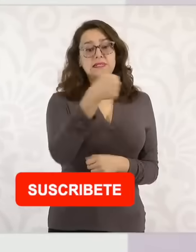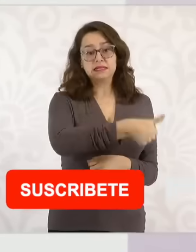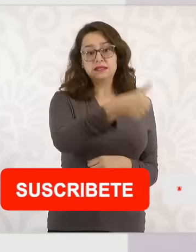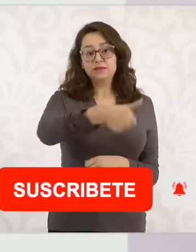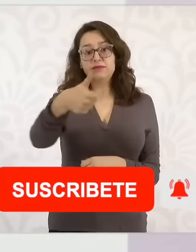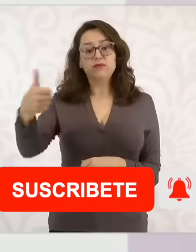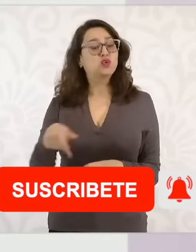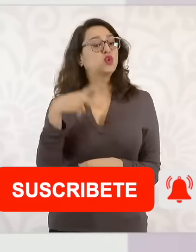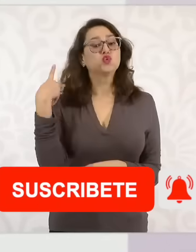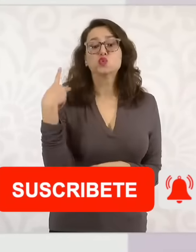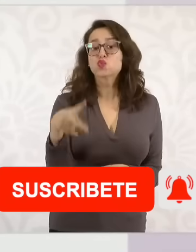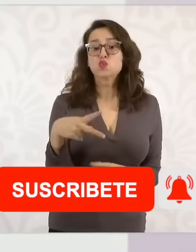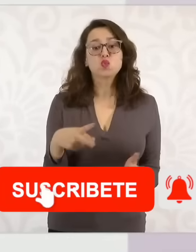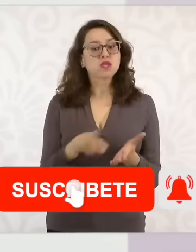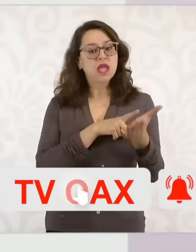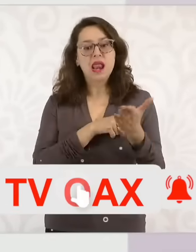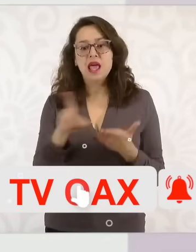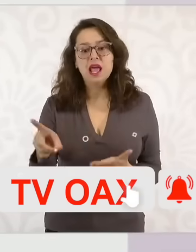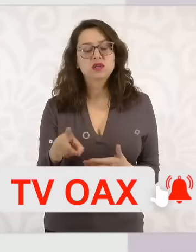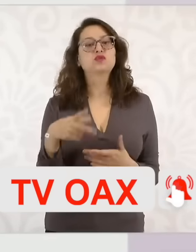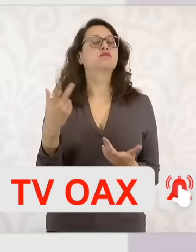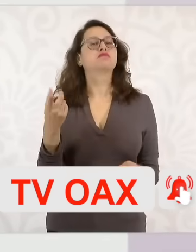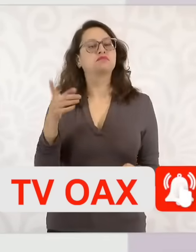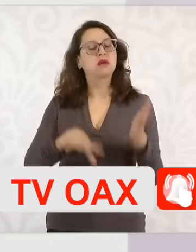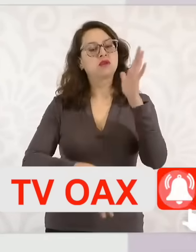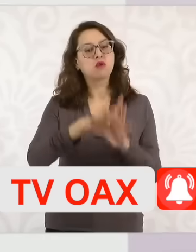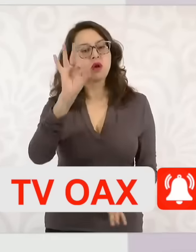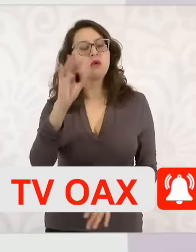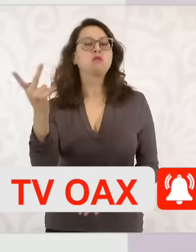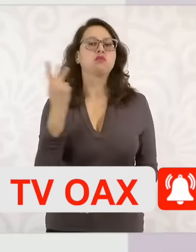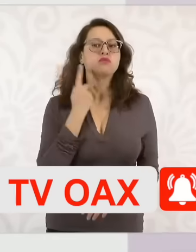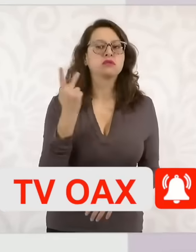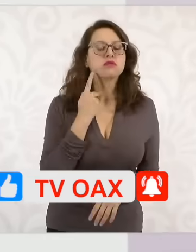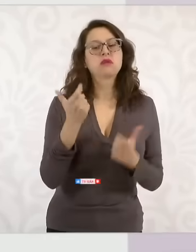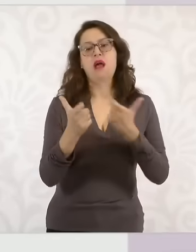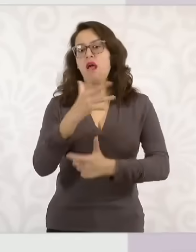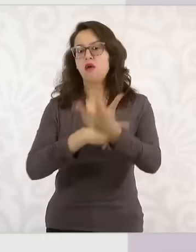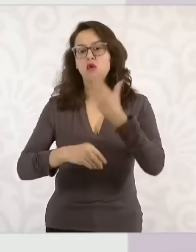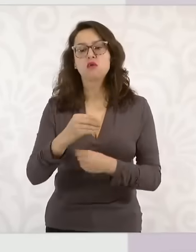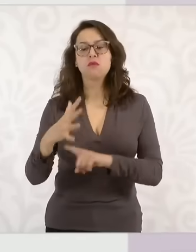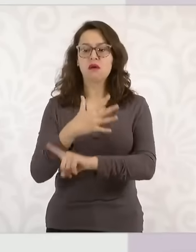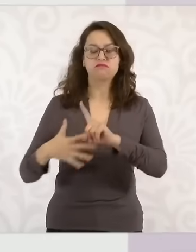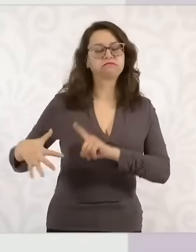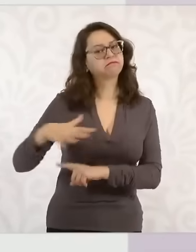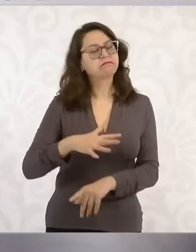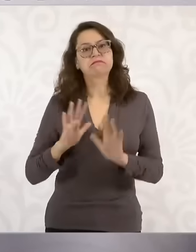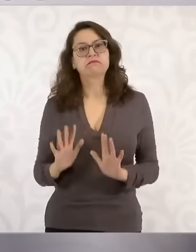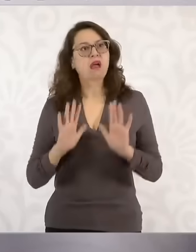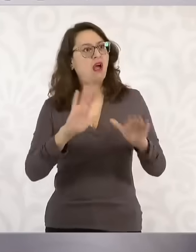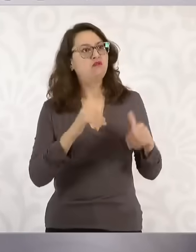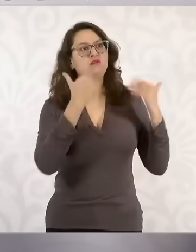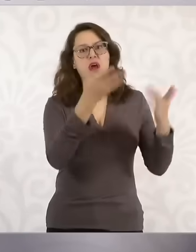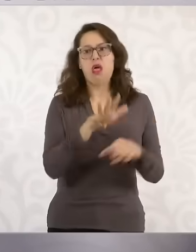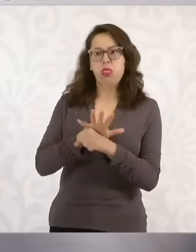inalienable de decidir su modelo político, económico y social sin presiones externas.